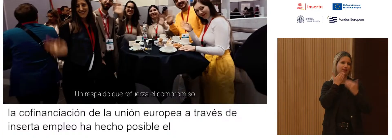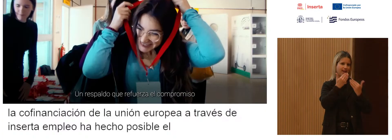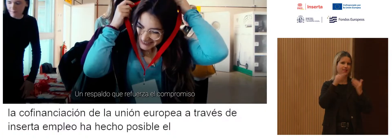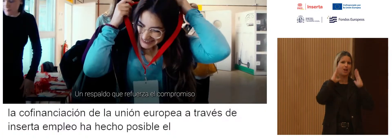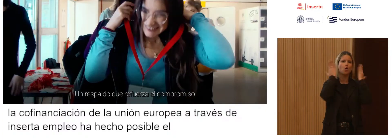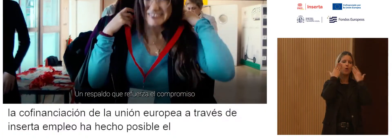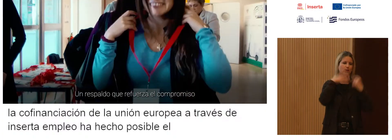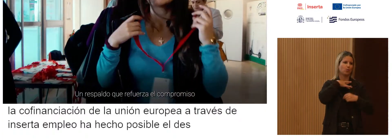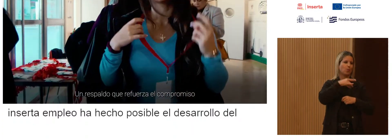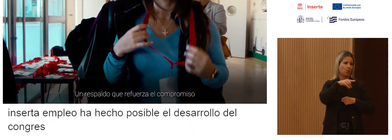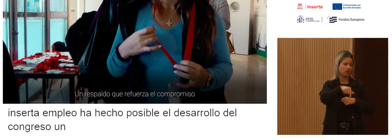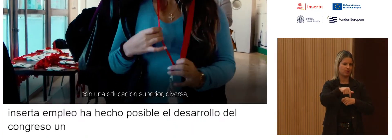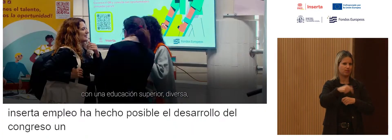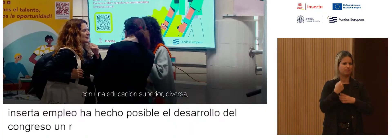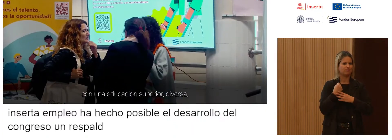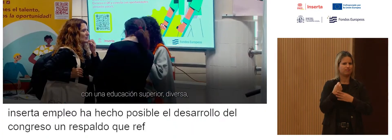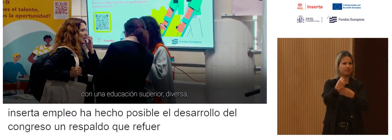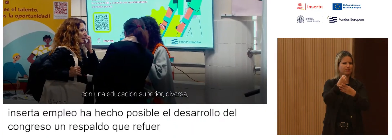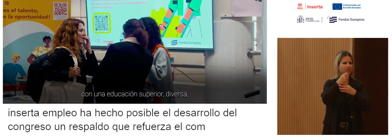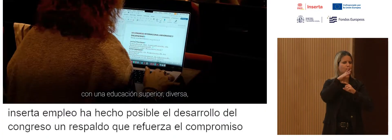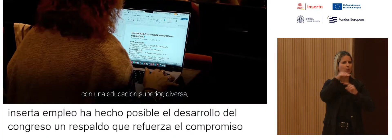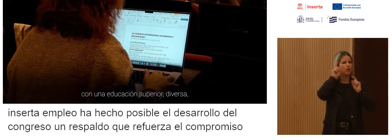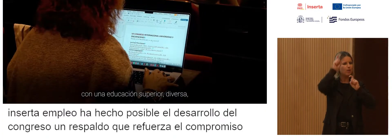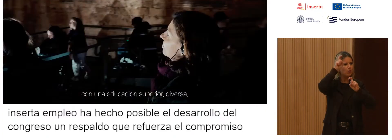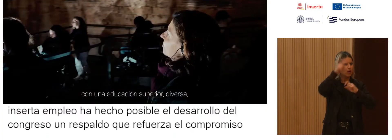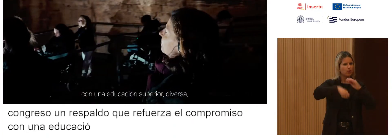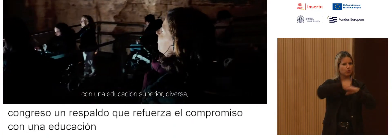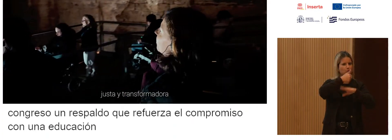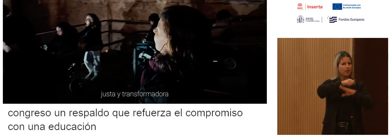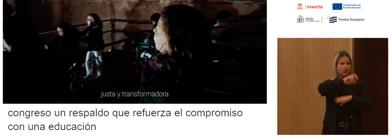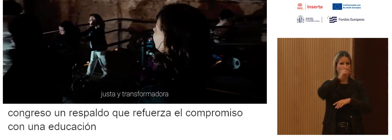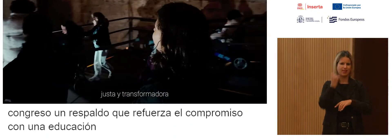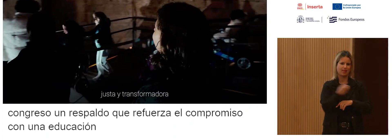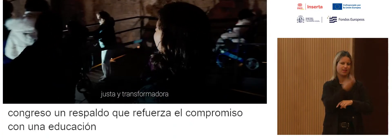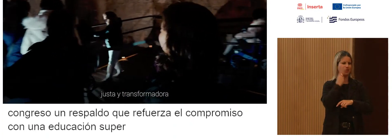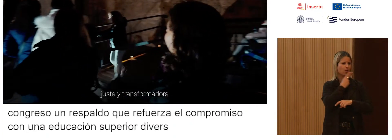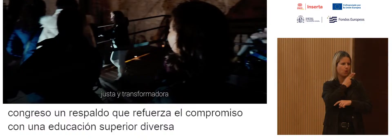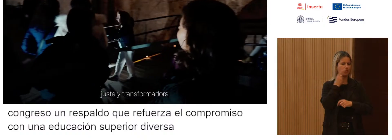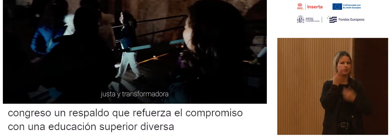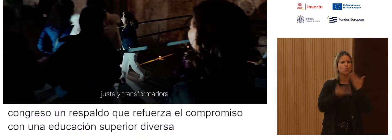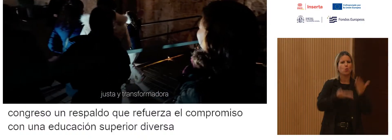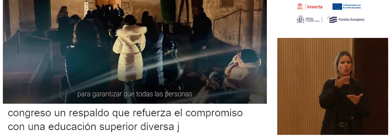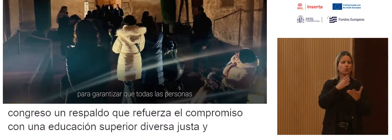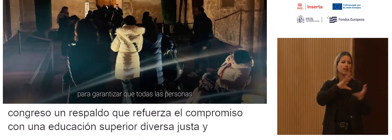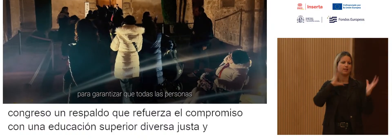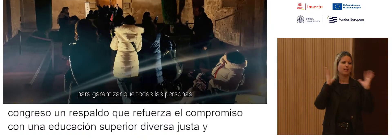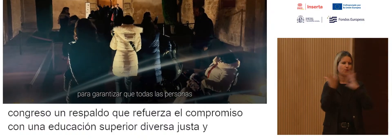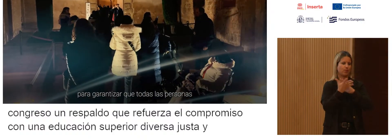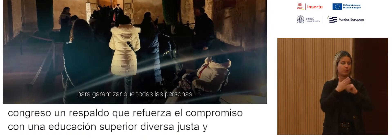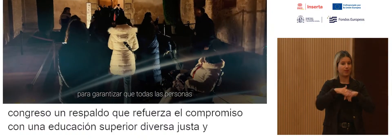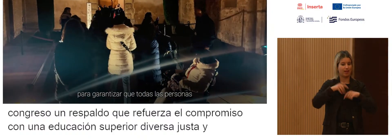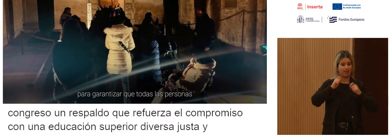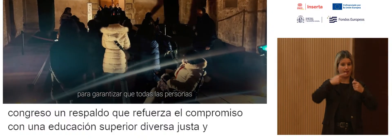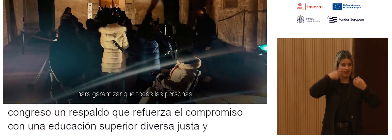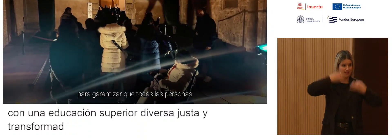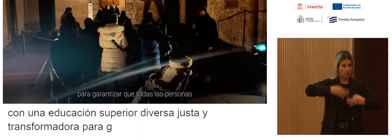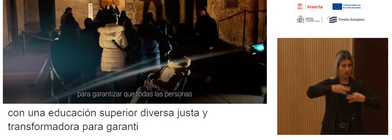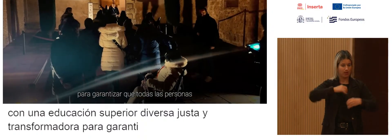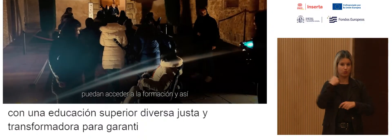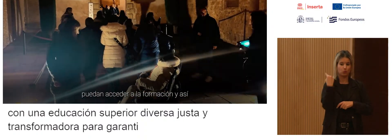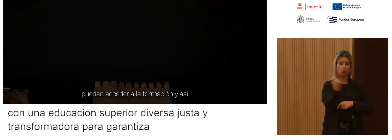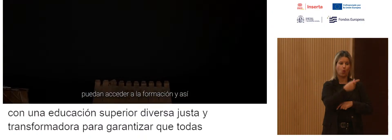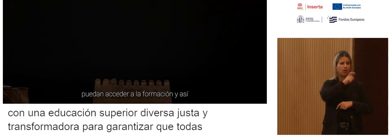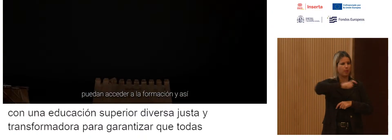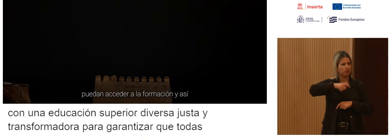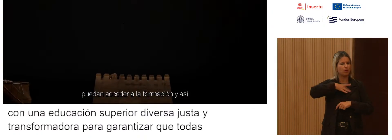un respaldo que refuerza el compromiso con una educación superior diversa, justa y transformadora, para garantizar que todas las